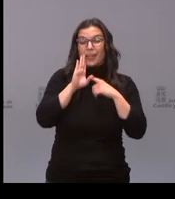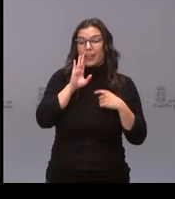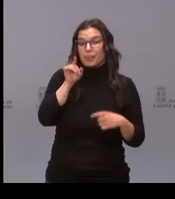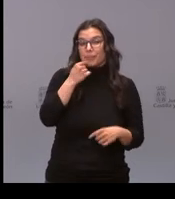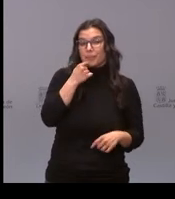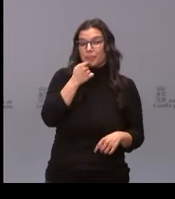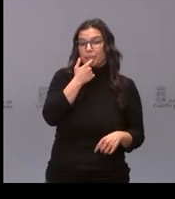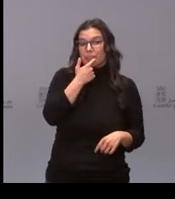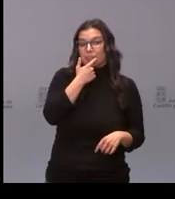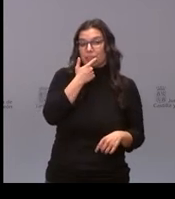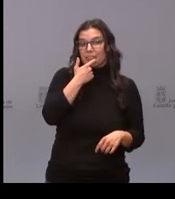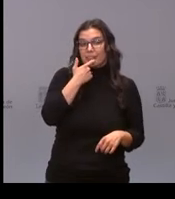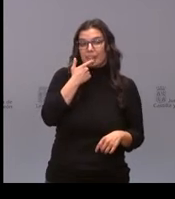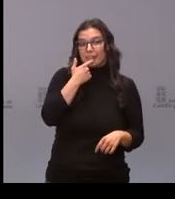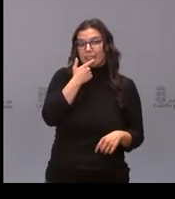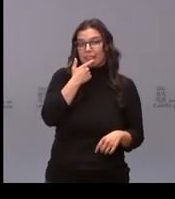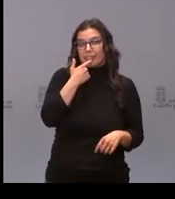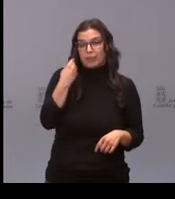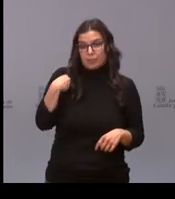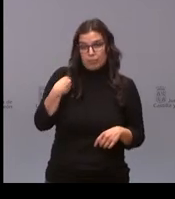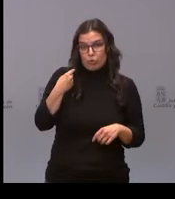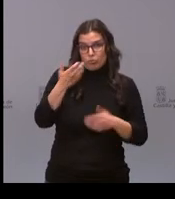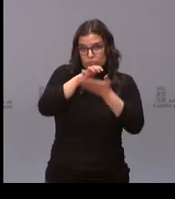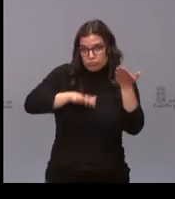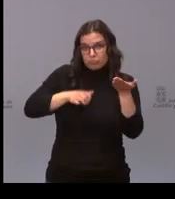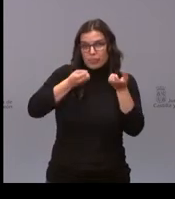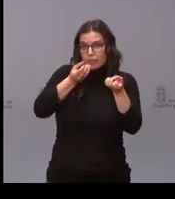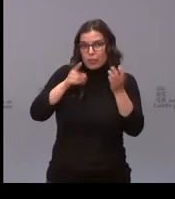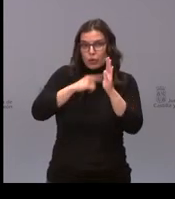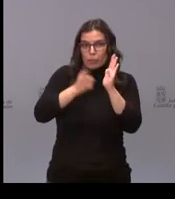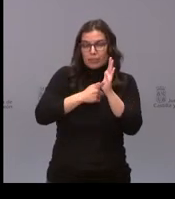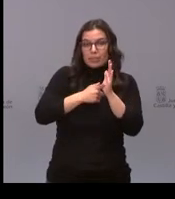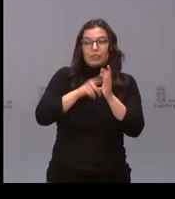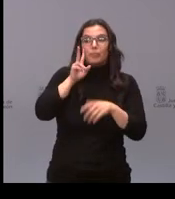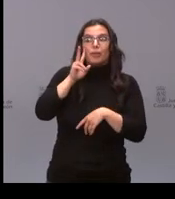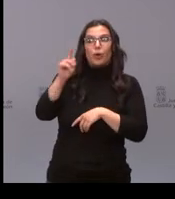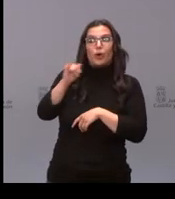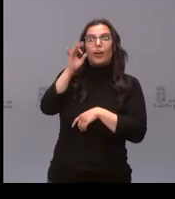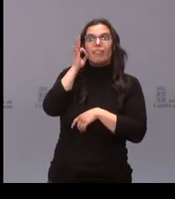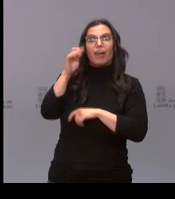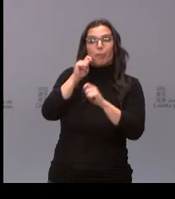comenta, le van a facilitar la nota. Vamos, estoy viendo ahí a la jefa de prensa